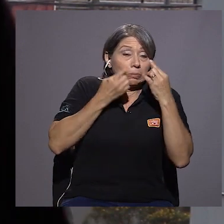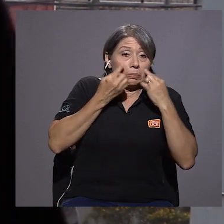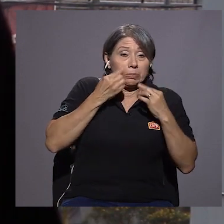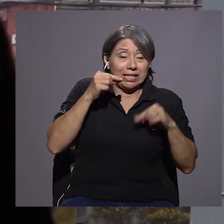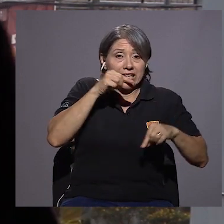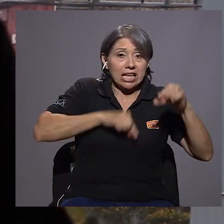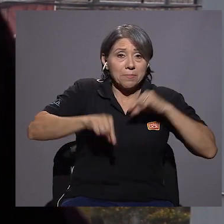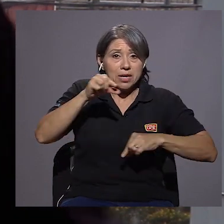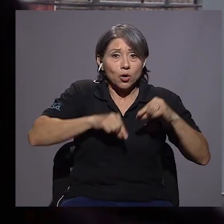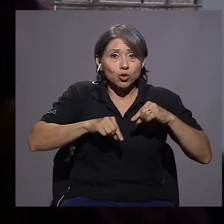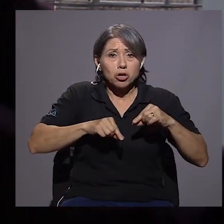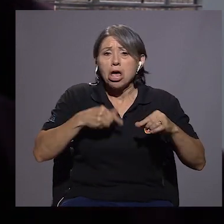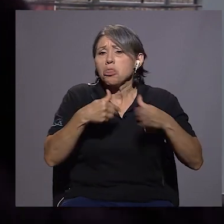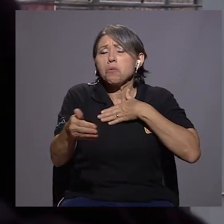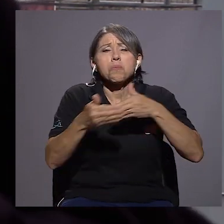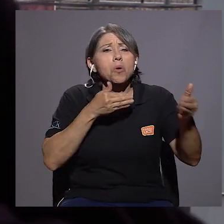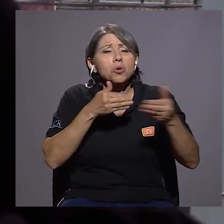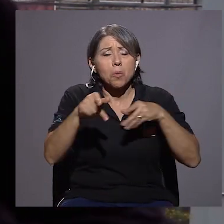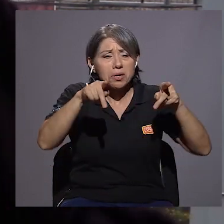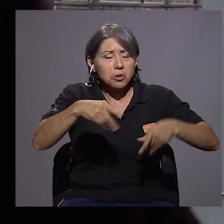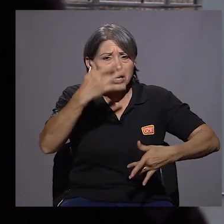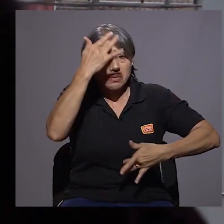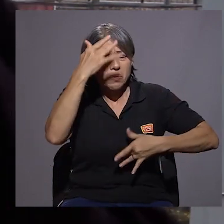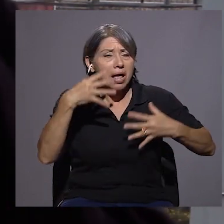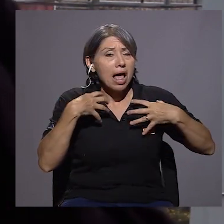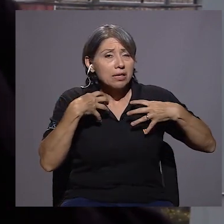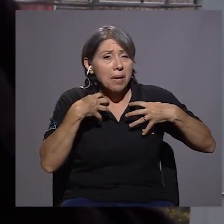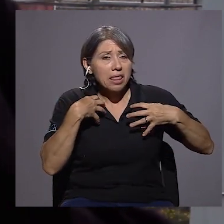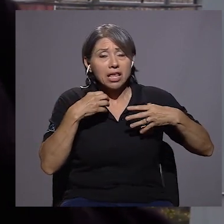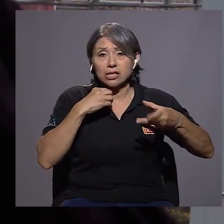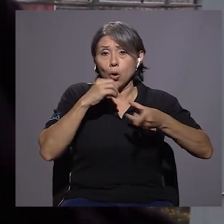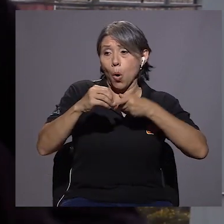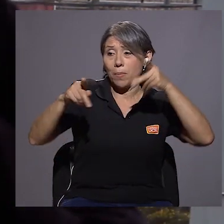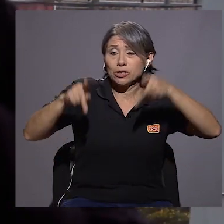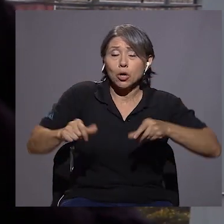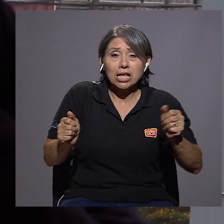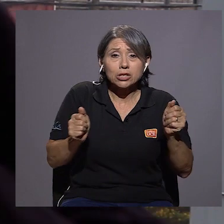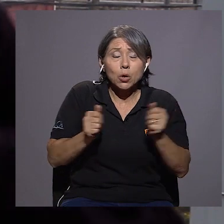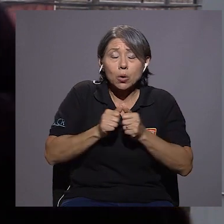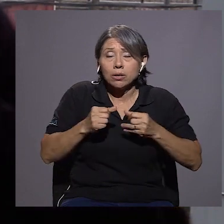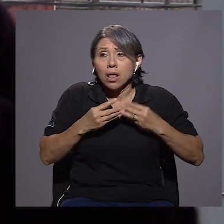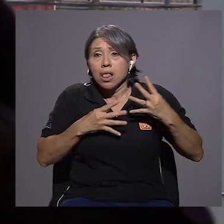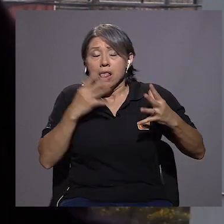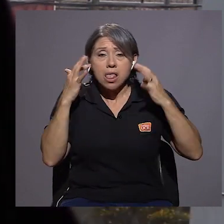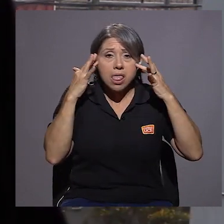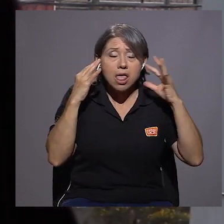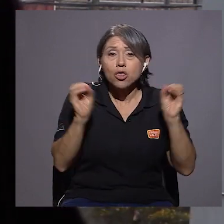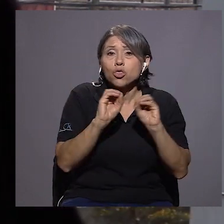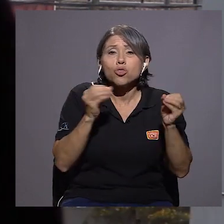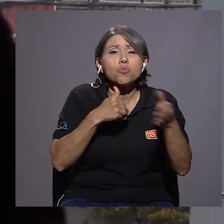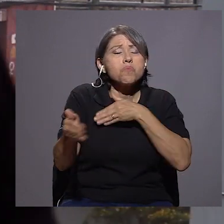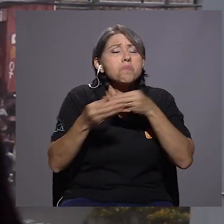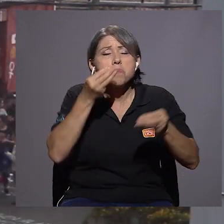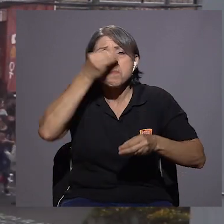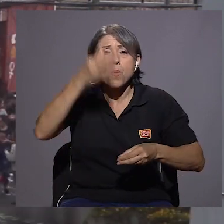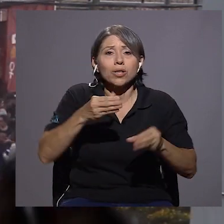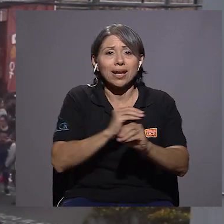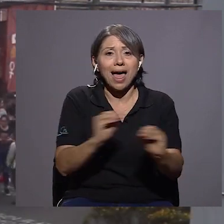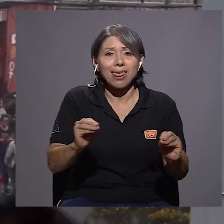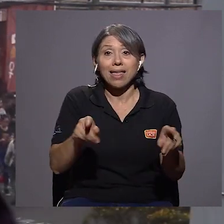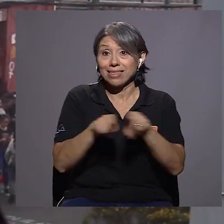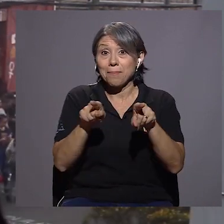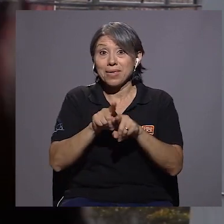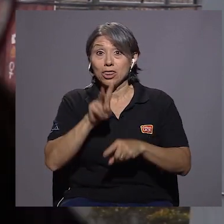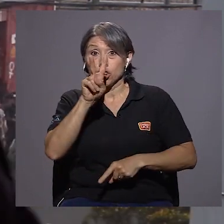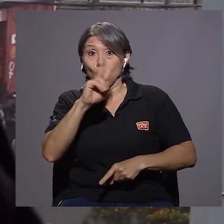que desconocemos, sin importar que hubieran personas asmáticas, sin importar que hubieran personas con ataques de ansiedad, sin importar absolutamente nada. Tanto así que las